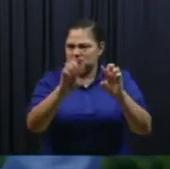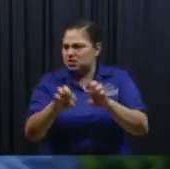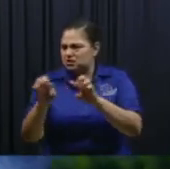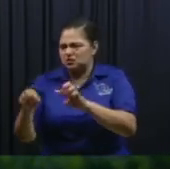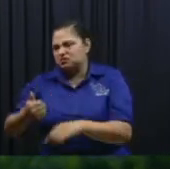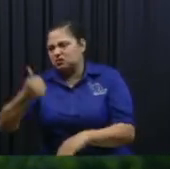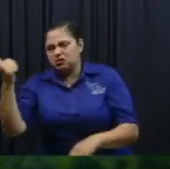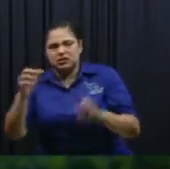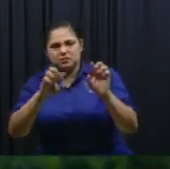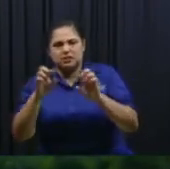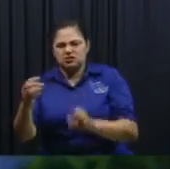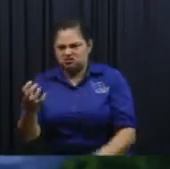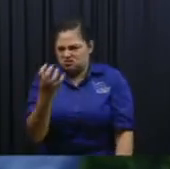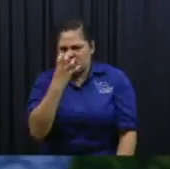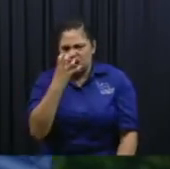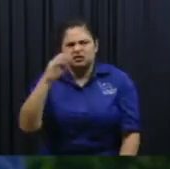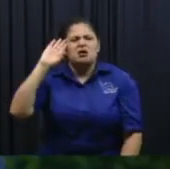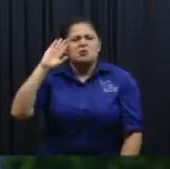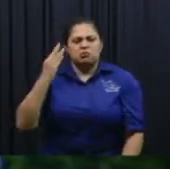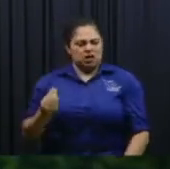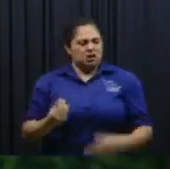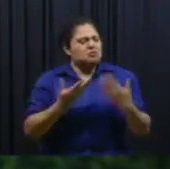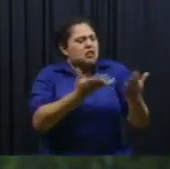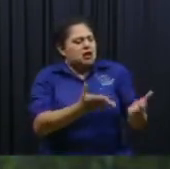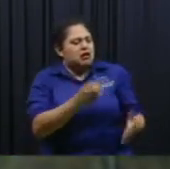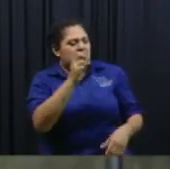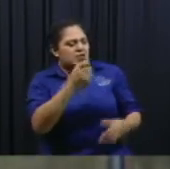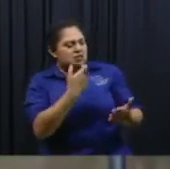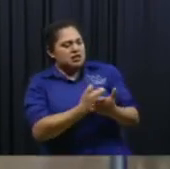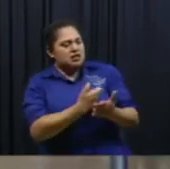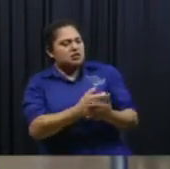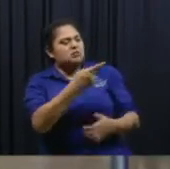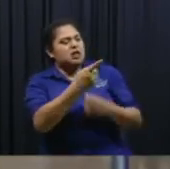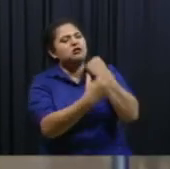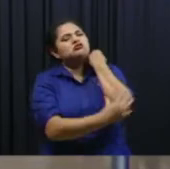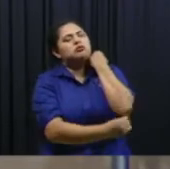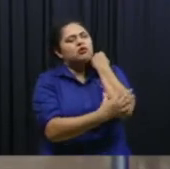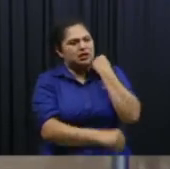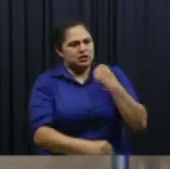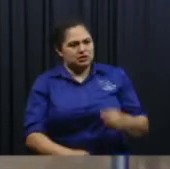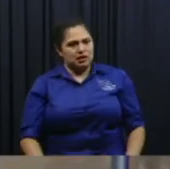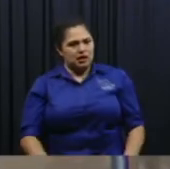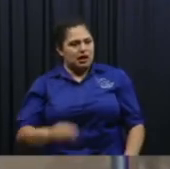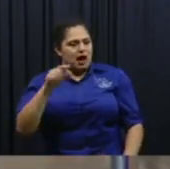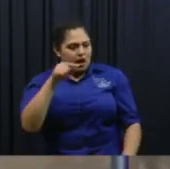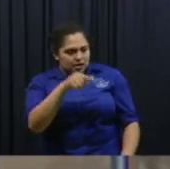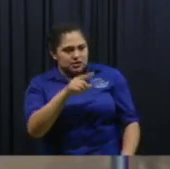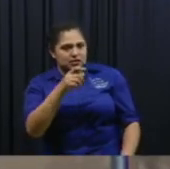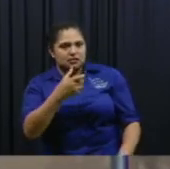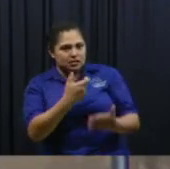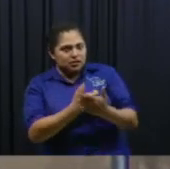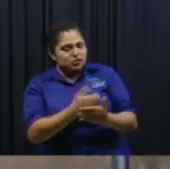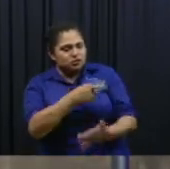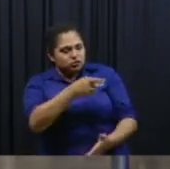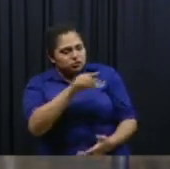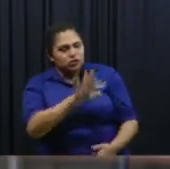Por qué no dieron ese dinero para los pobres acaso es tuyo pues Por qué no das lo tuyo para los pobres